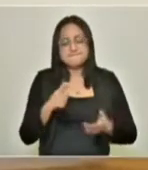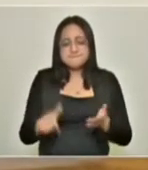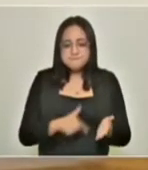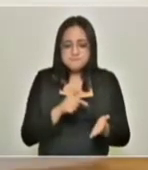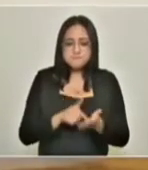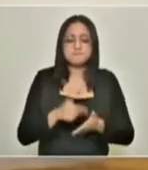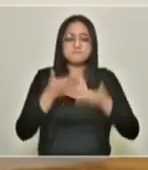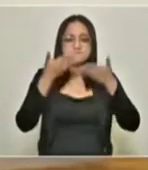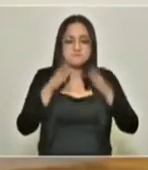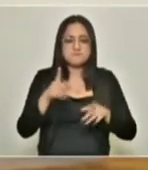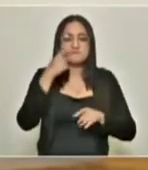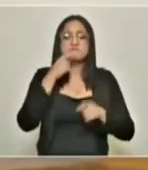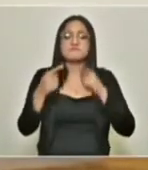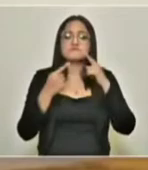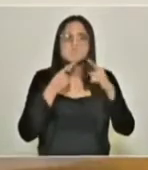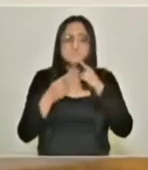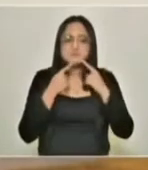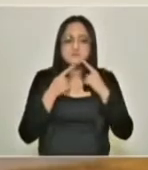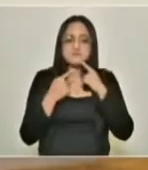lugares, dialogar,